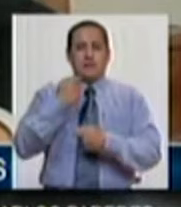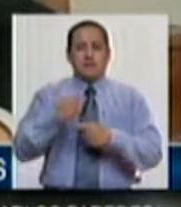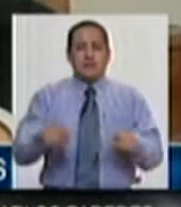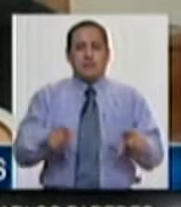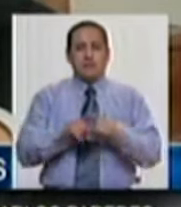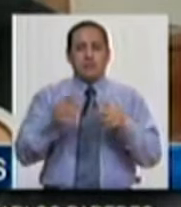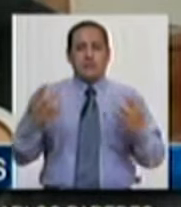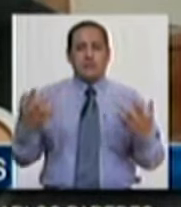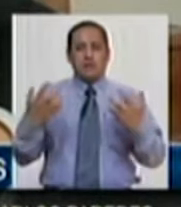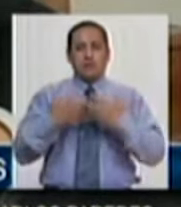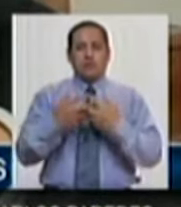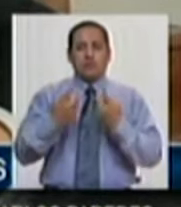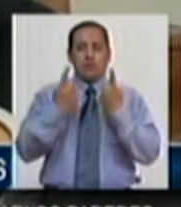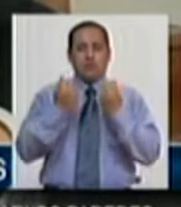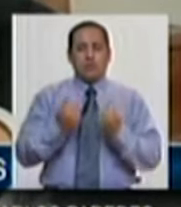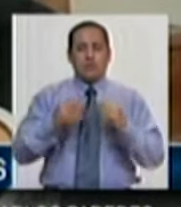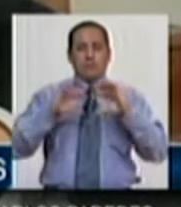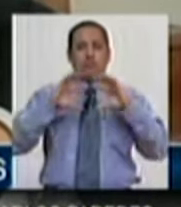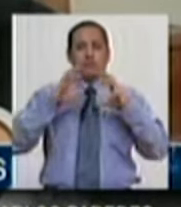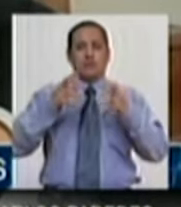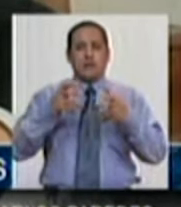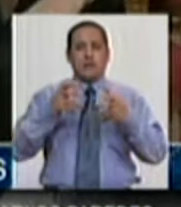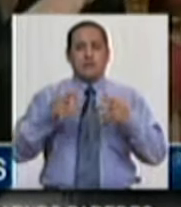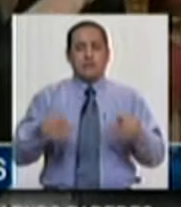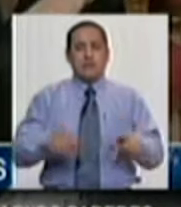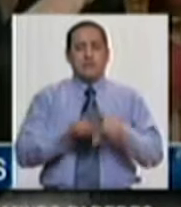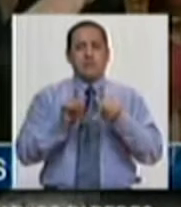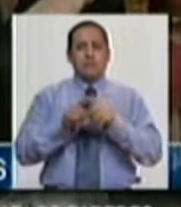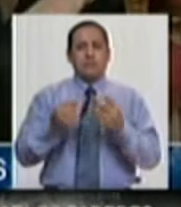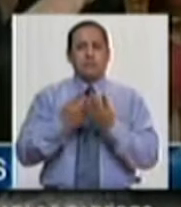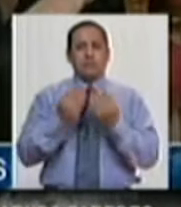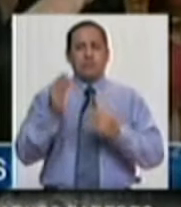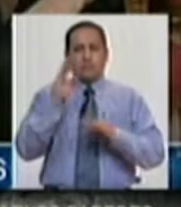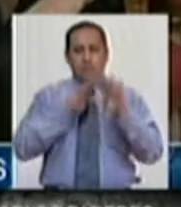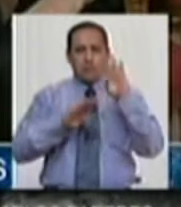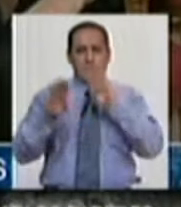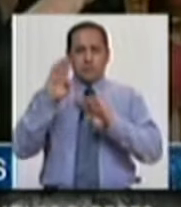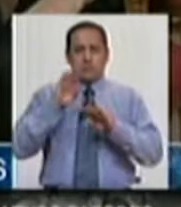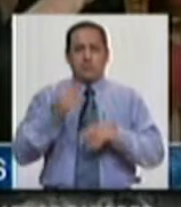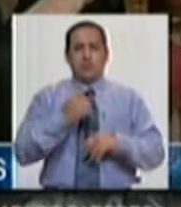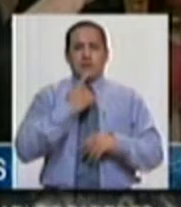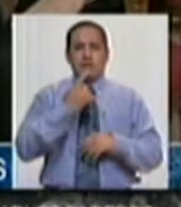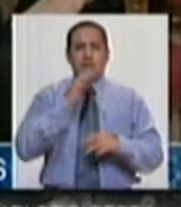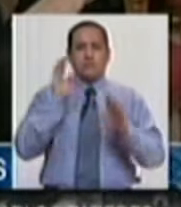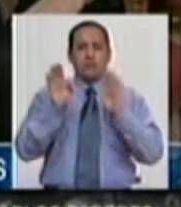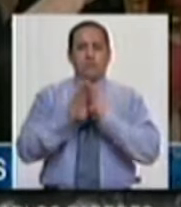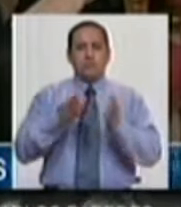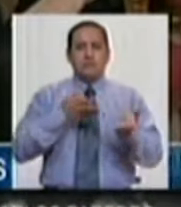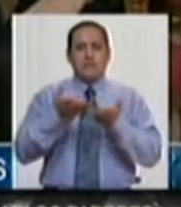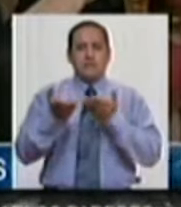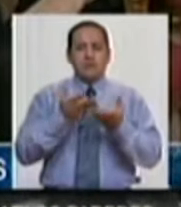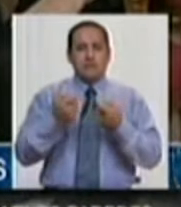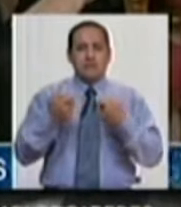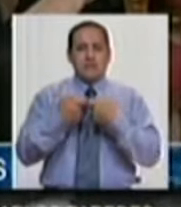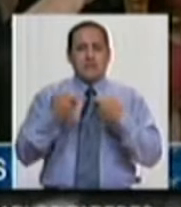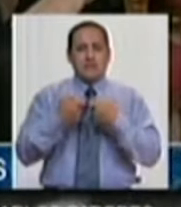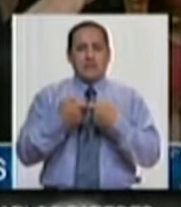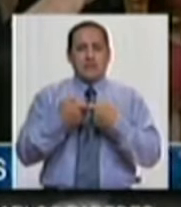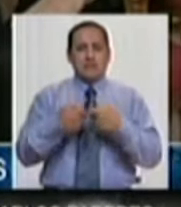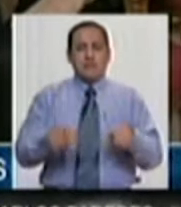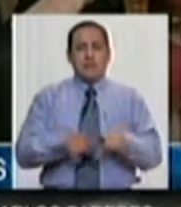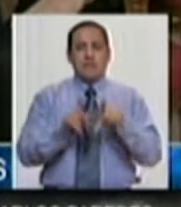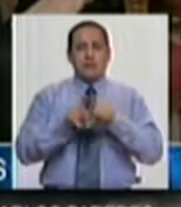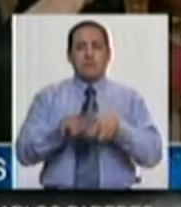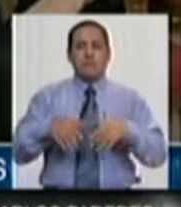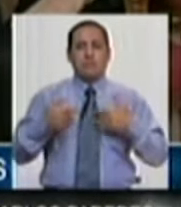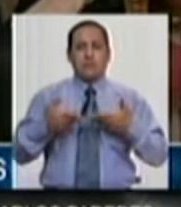a una integración con la economía global, ¿no? Una de las preocupaciones es que el servicio de internet pueda